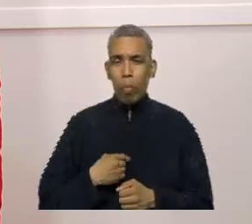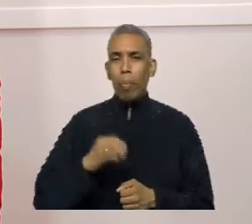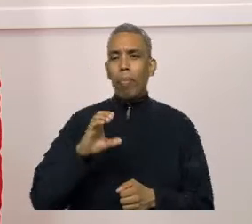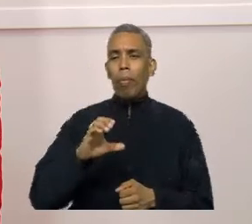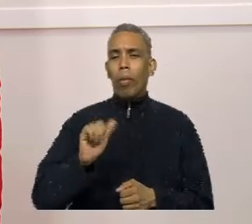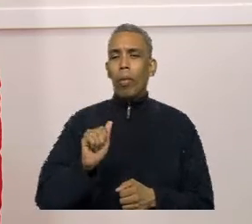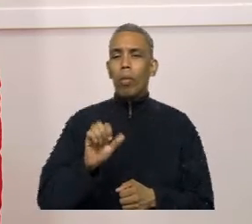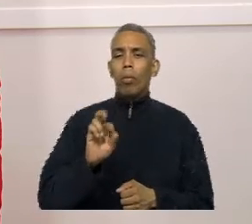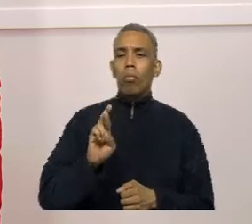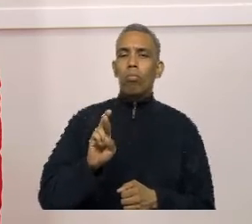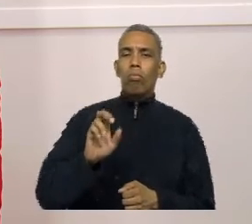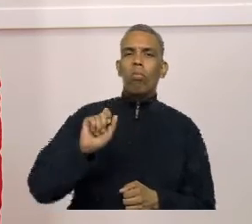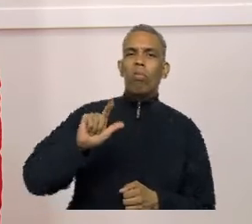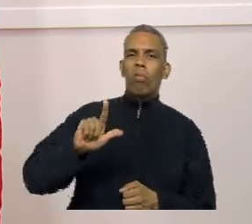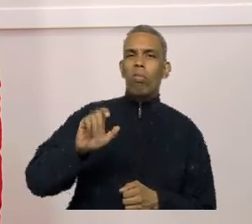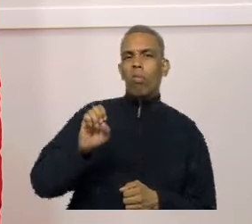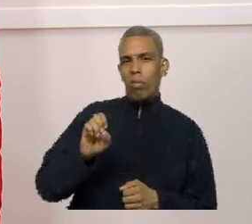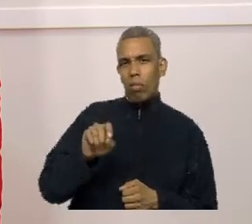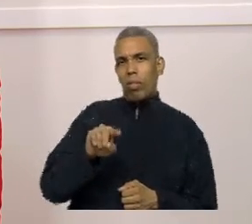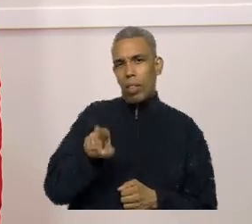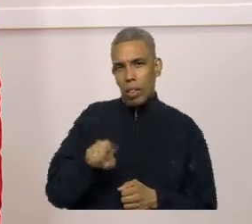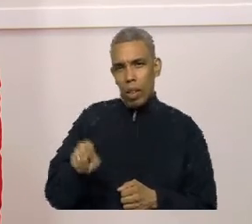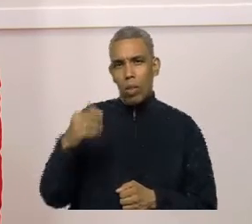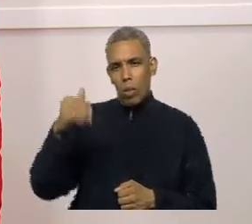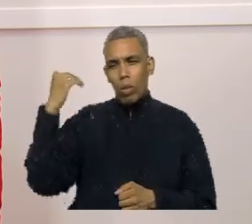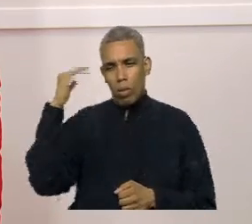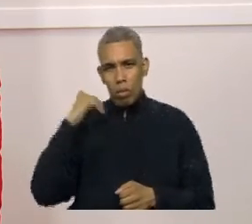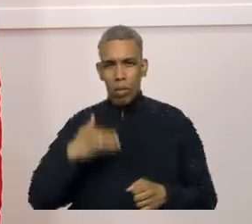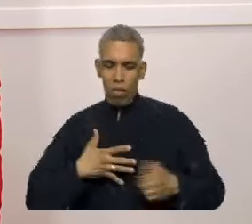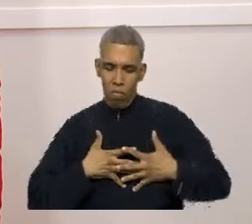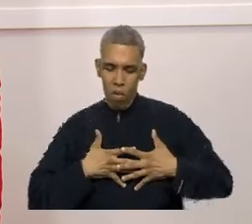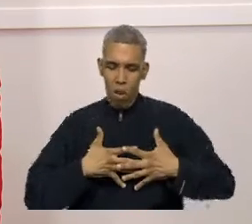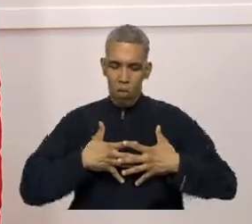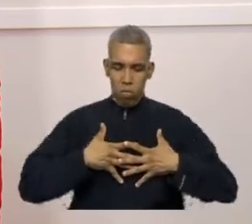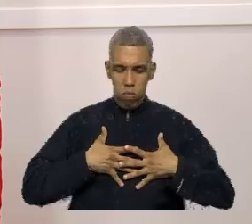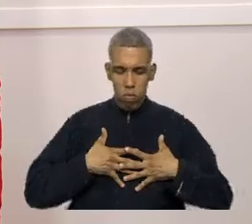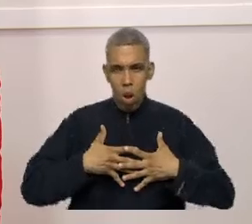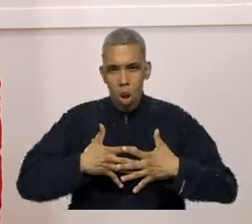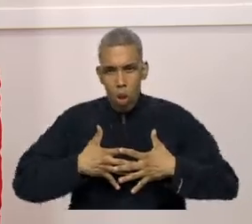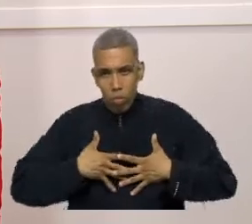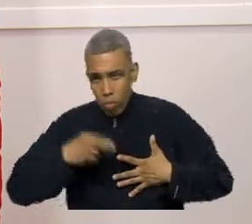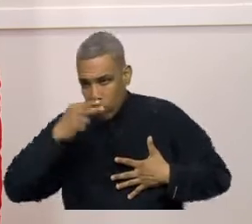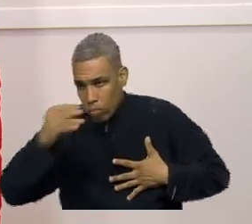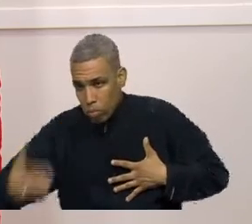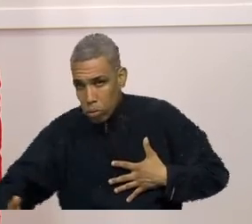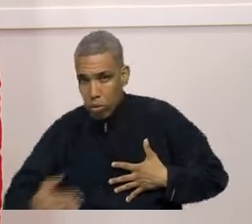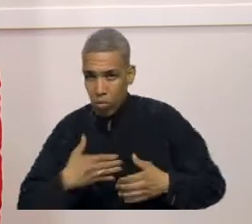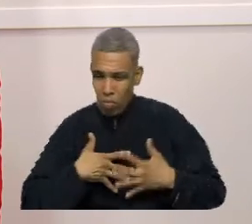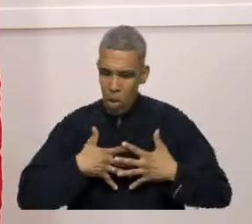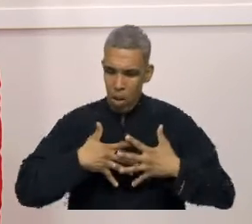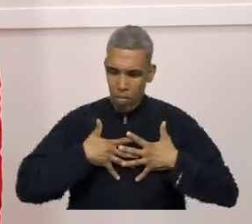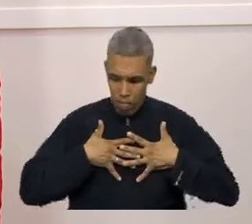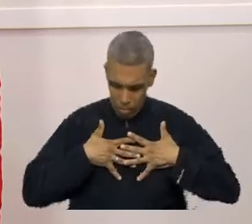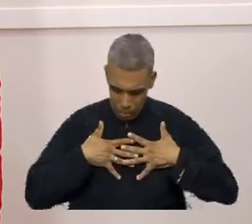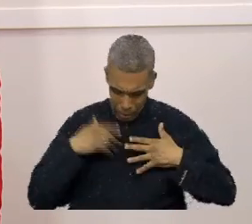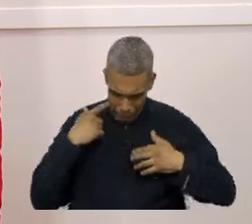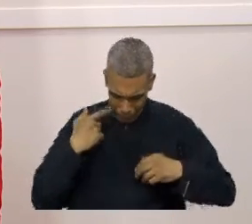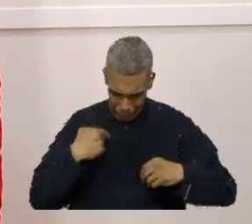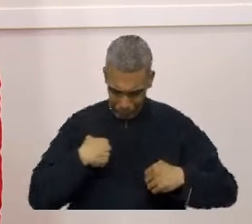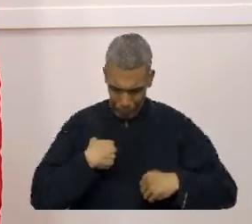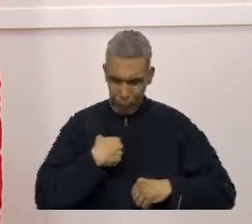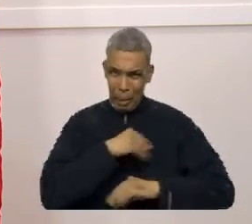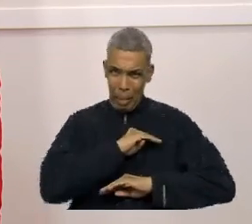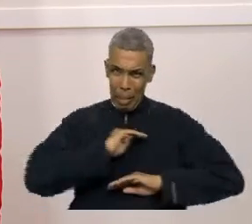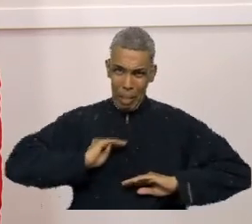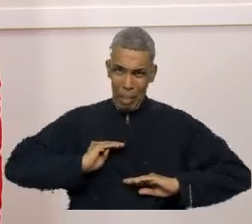tenía un hermano que a sus 14 años ya sufría crisis severas de asma y que tenía los pectorales inflamados, que si eso se